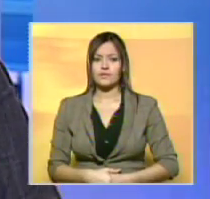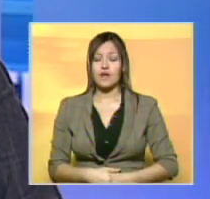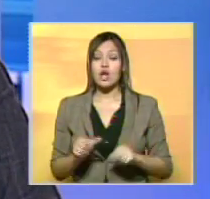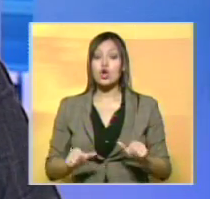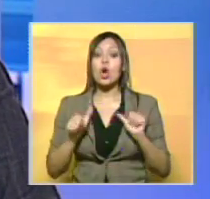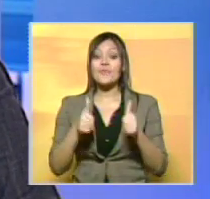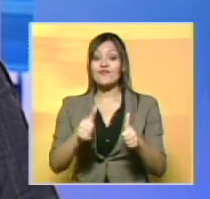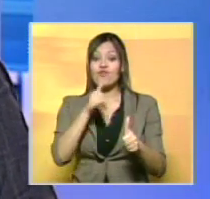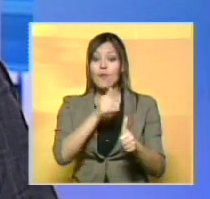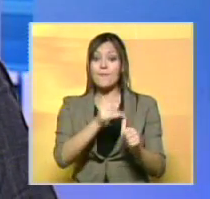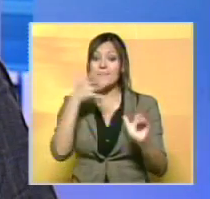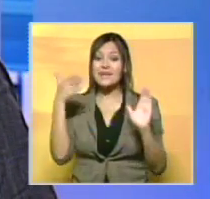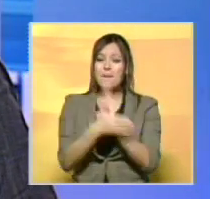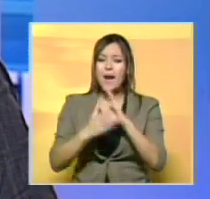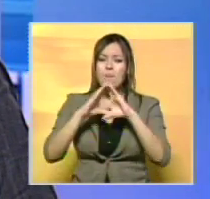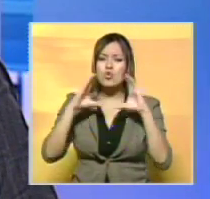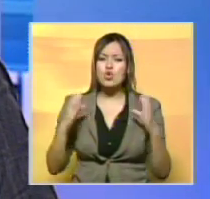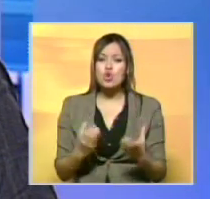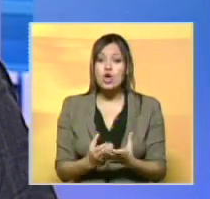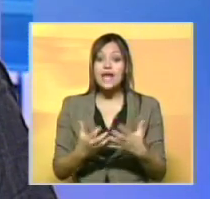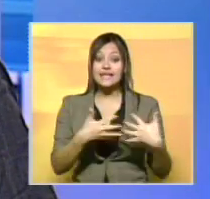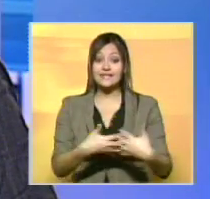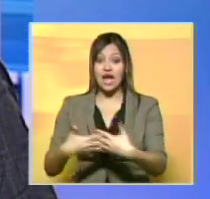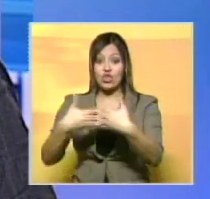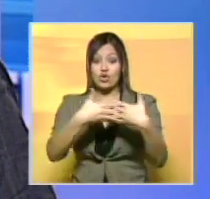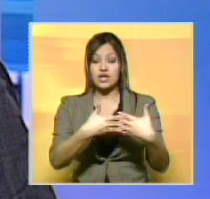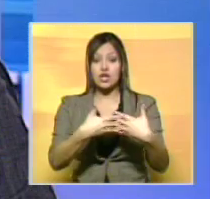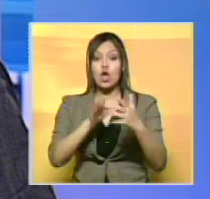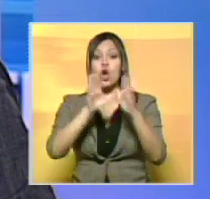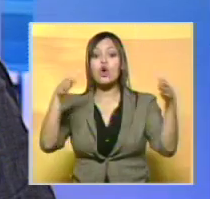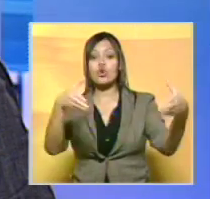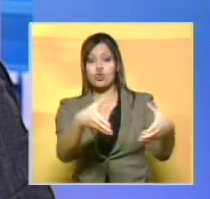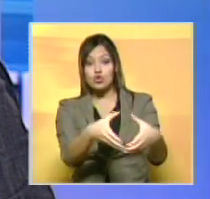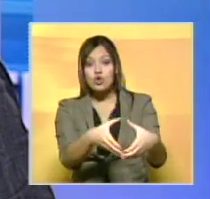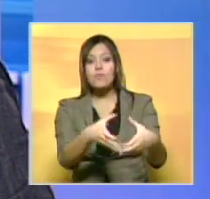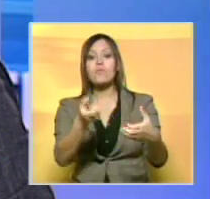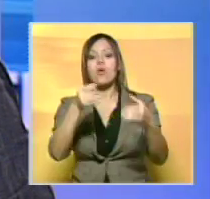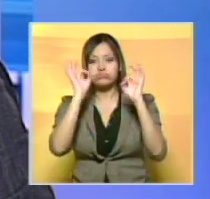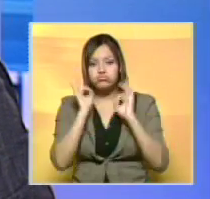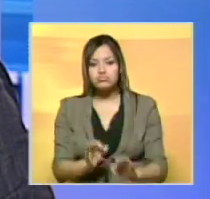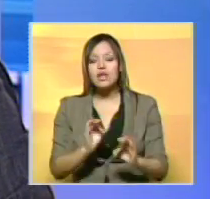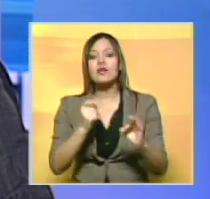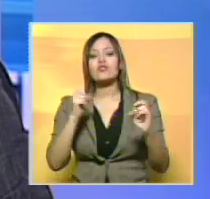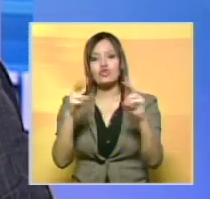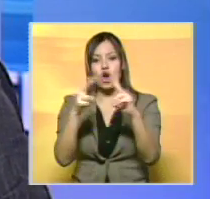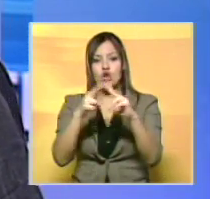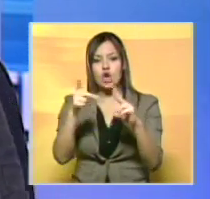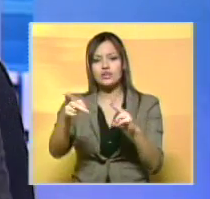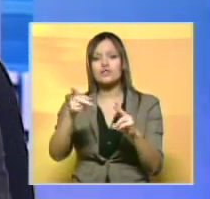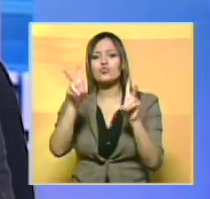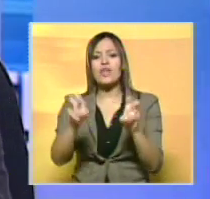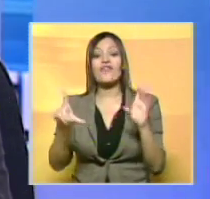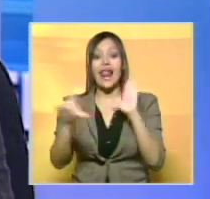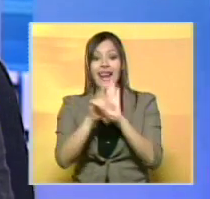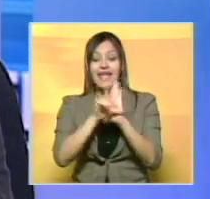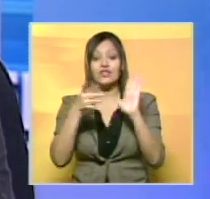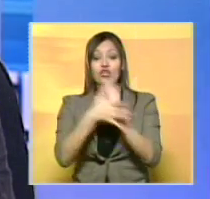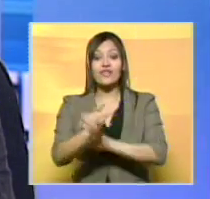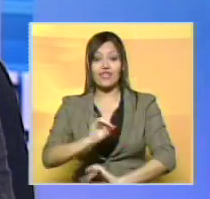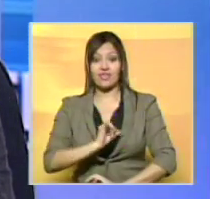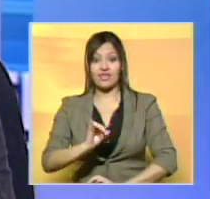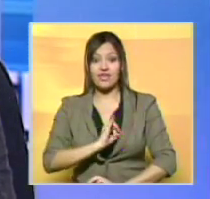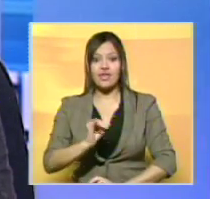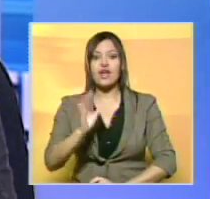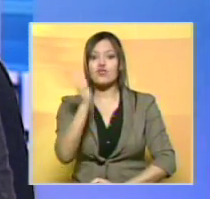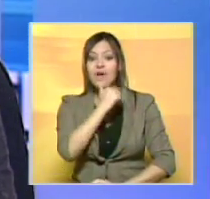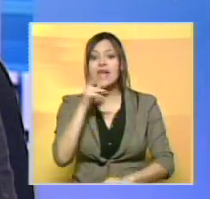Iniciamos nuestro recorrido por lo que pasa en el mundo en Estados Unidos. El Partido Republicano dio a conocer una propuesta de reforma migratoria que incluye un mecanismo para